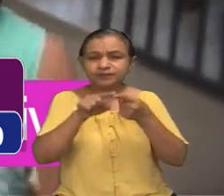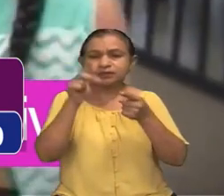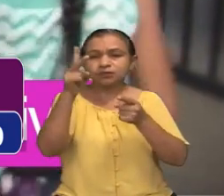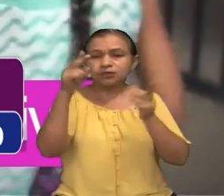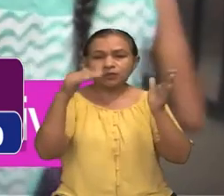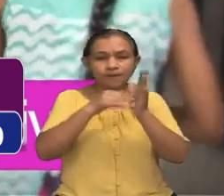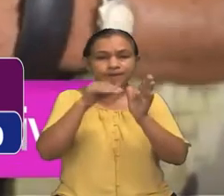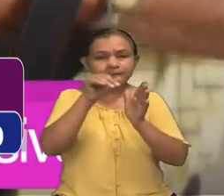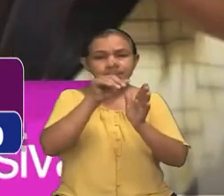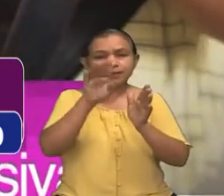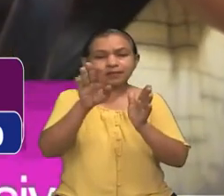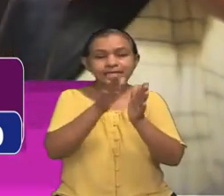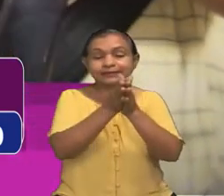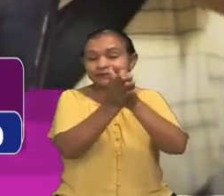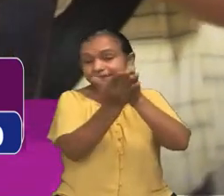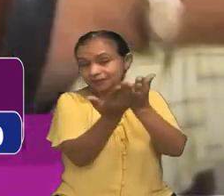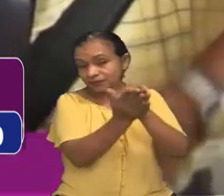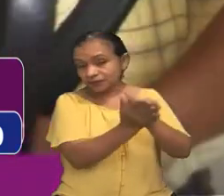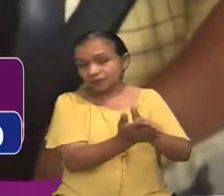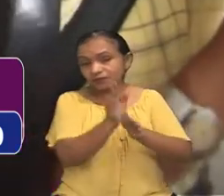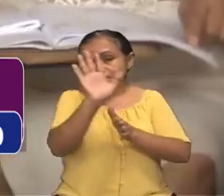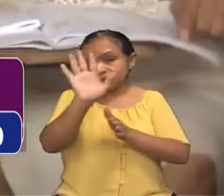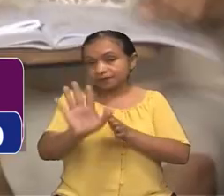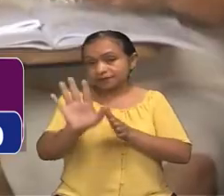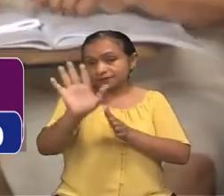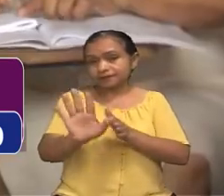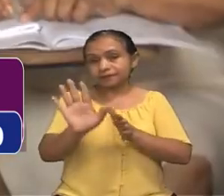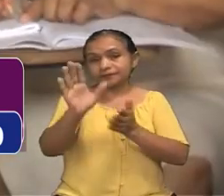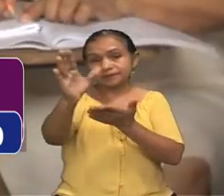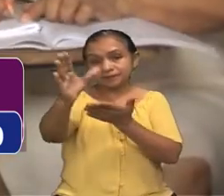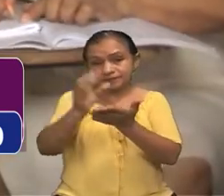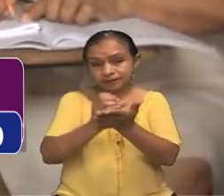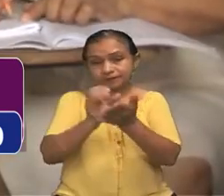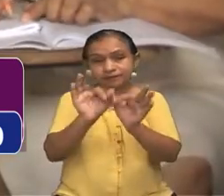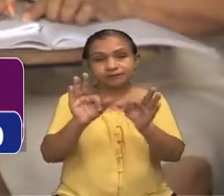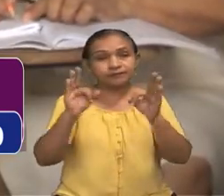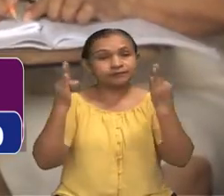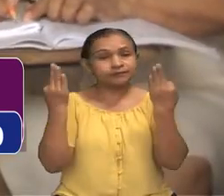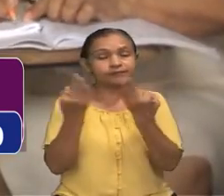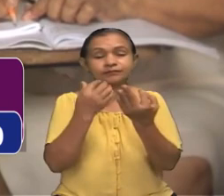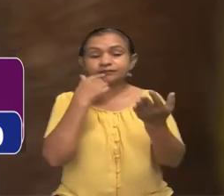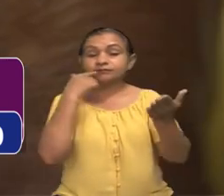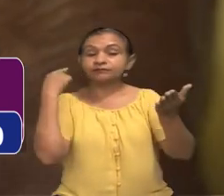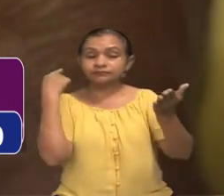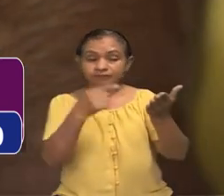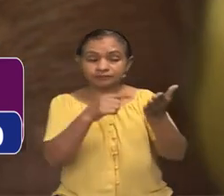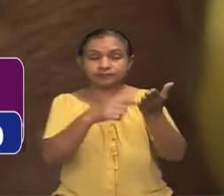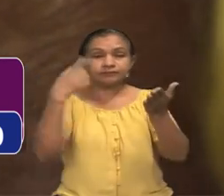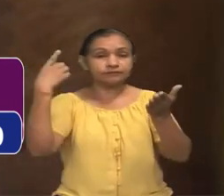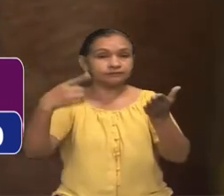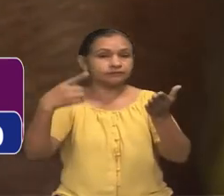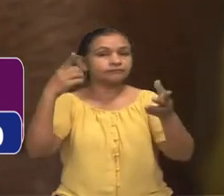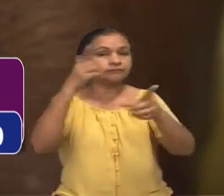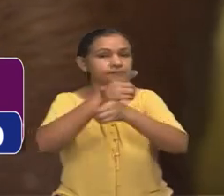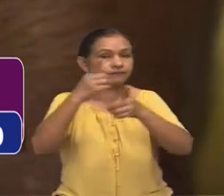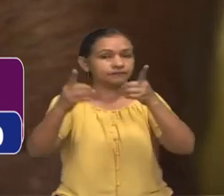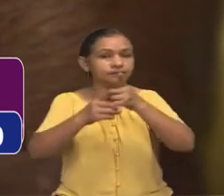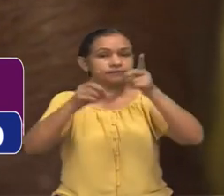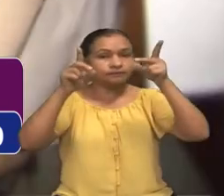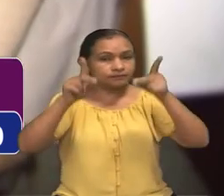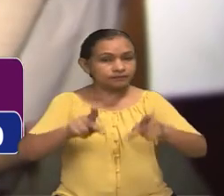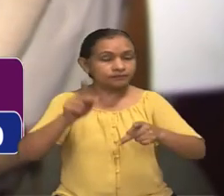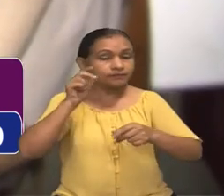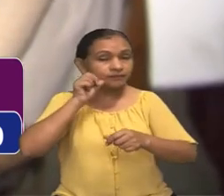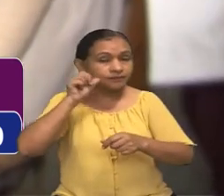2014, en el libro quinto del Código de Familia, que se consignan los derechos y los deberes de las personas adultas